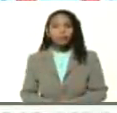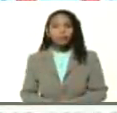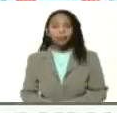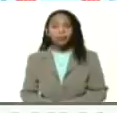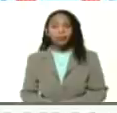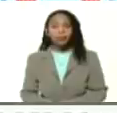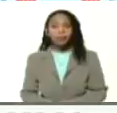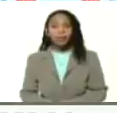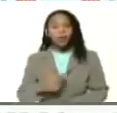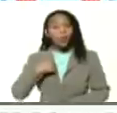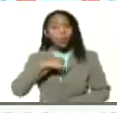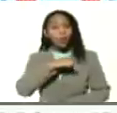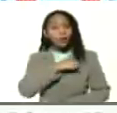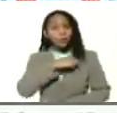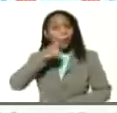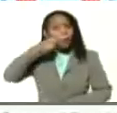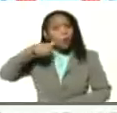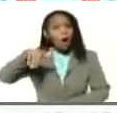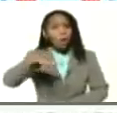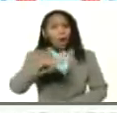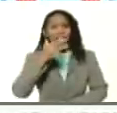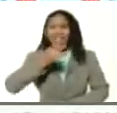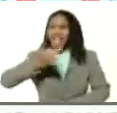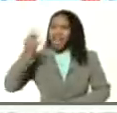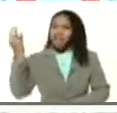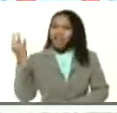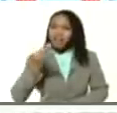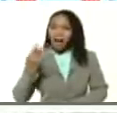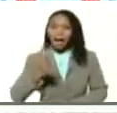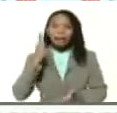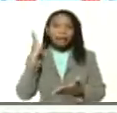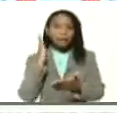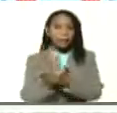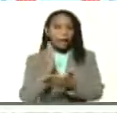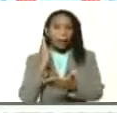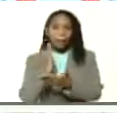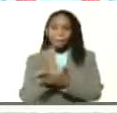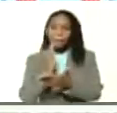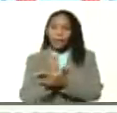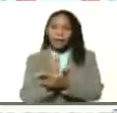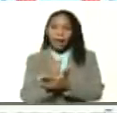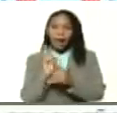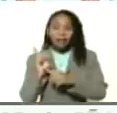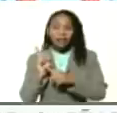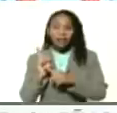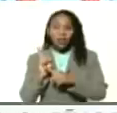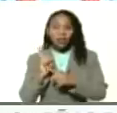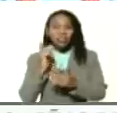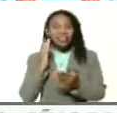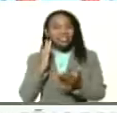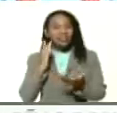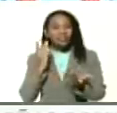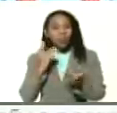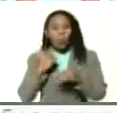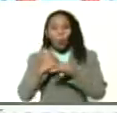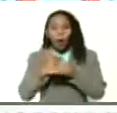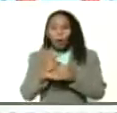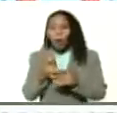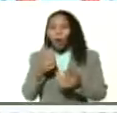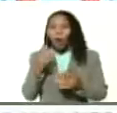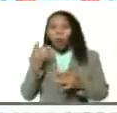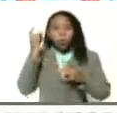de nuestro pueblo de verdades que, como siempre, han sido distorsionadas por